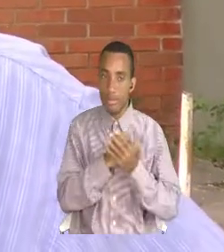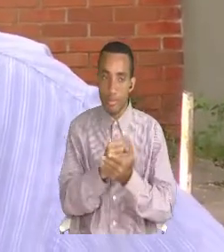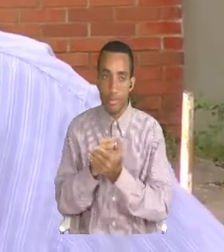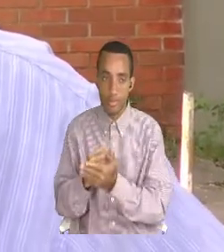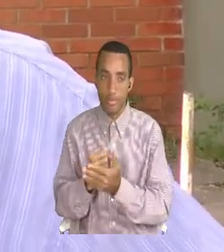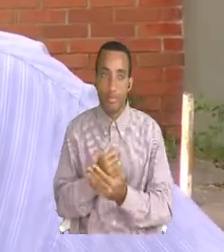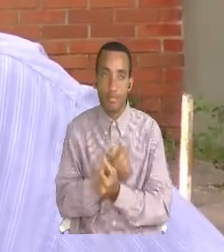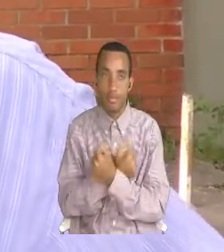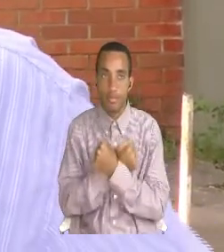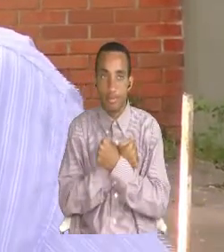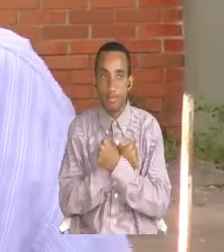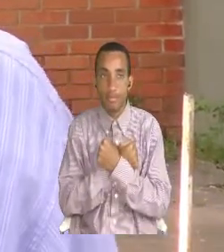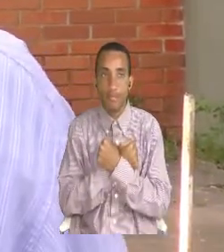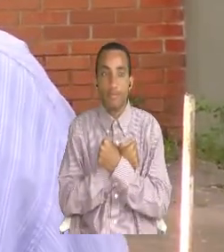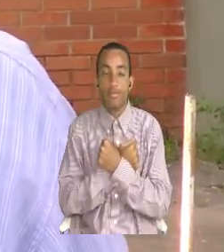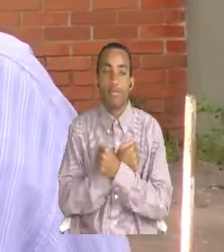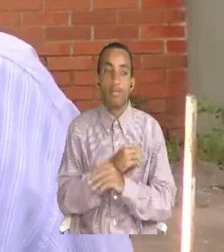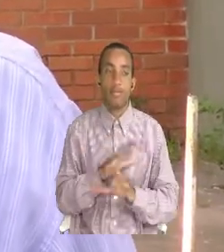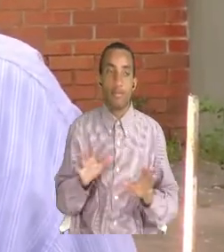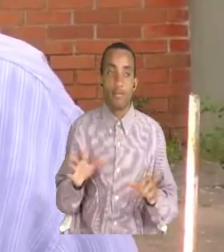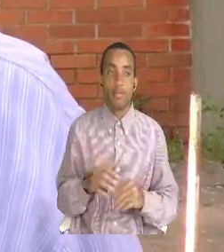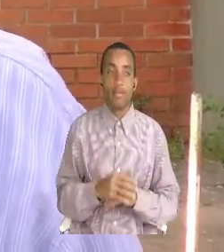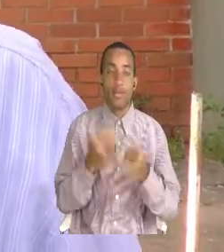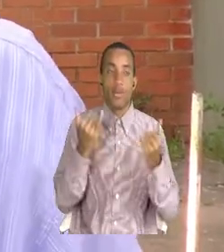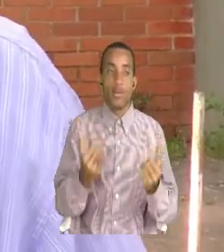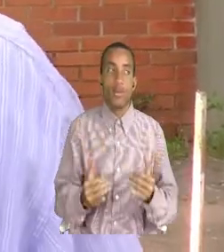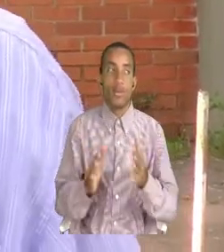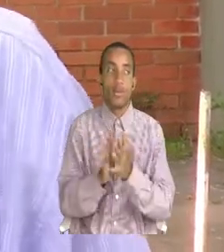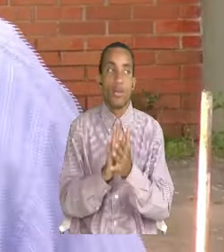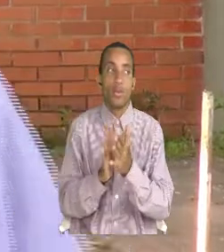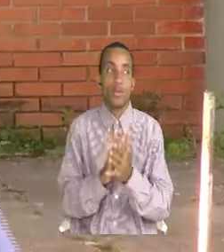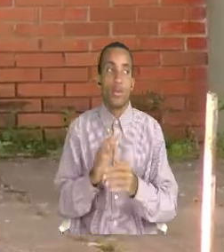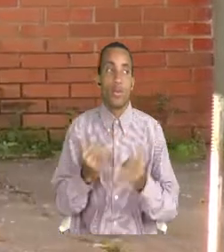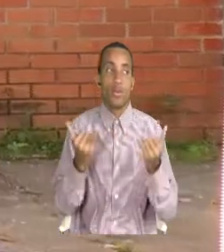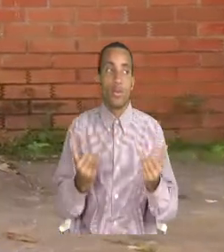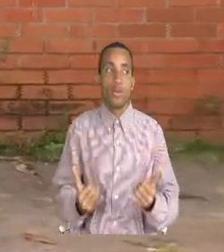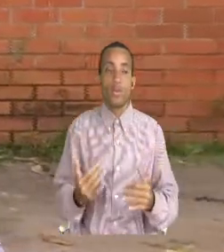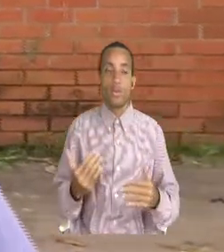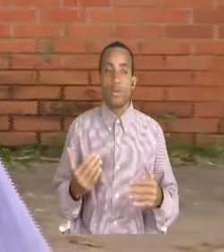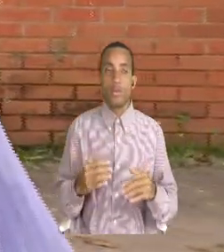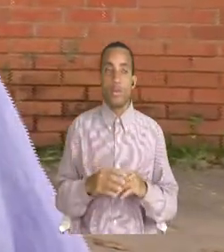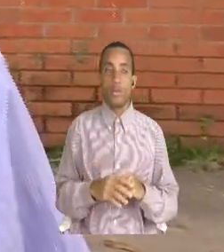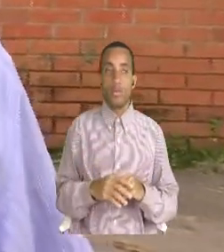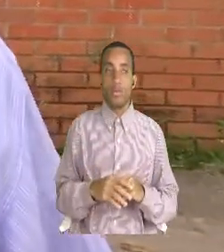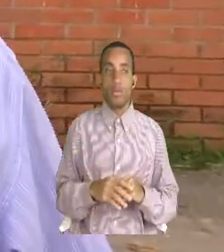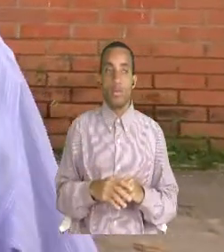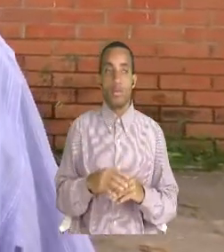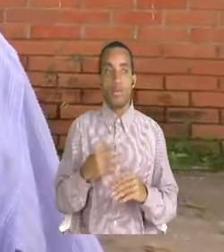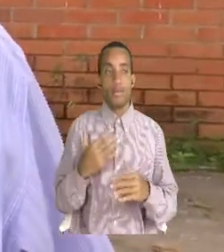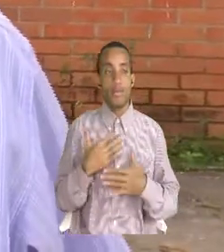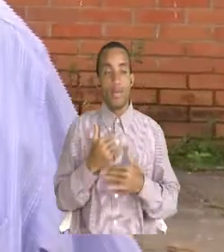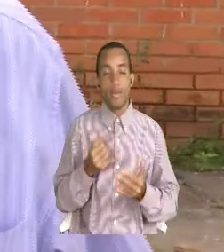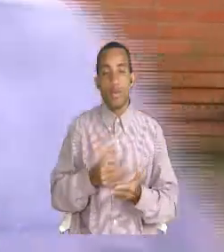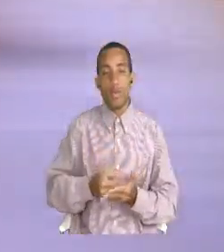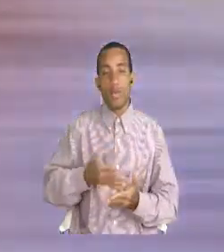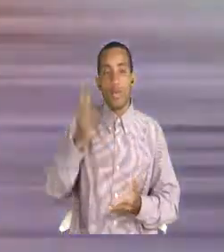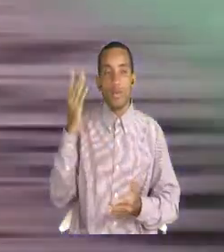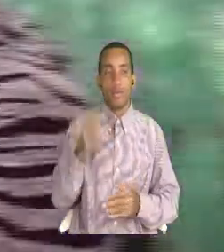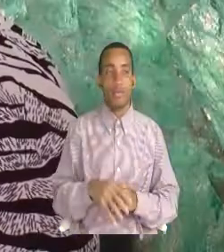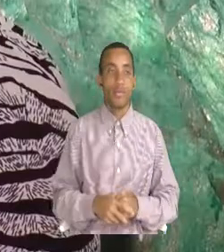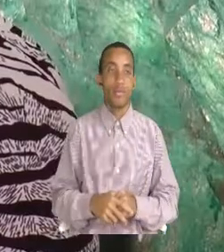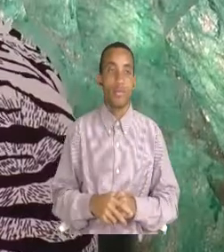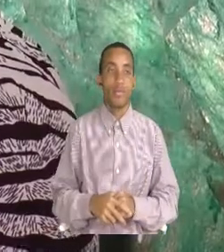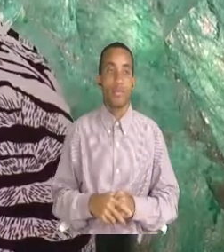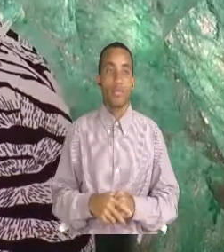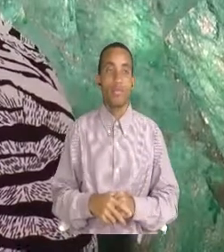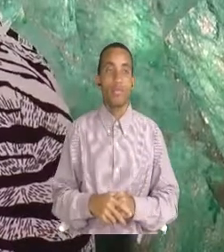quiero. Y que como en la forma que hoy llegué aquí a Barranca, hoy en día me siento a ser un millonario porque hoy llegué aquí muy pobre.